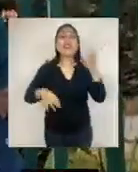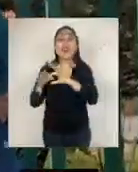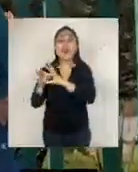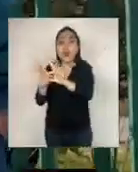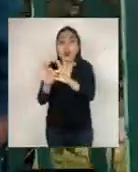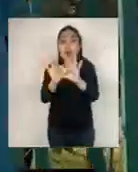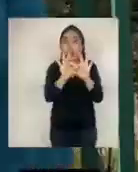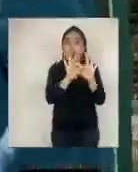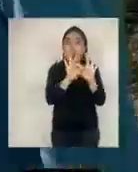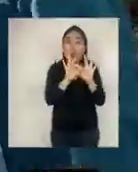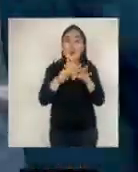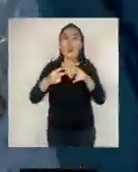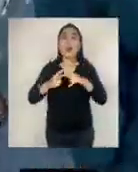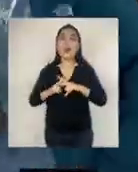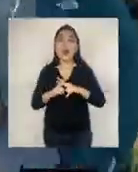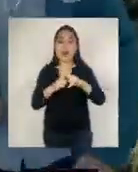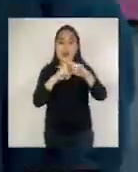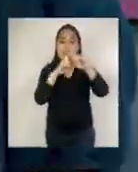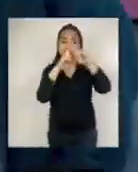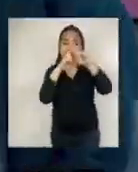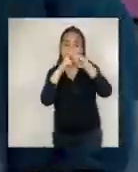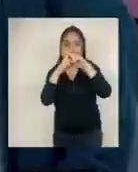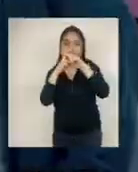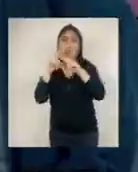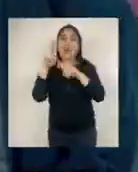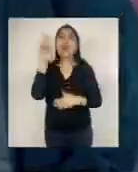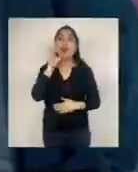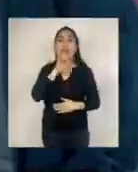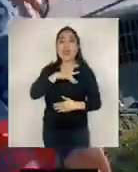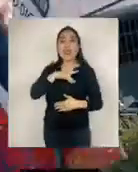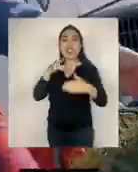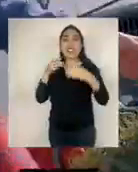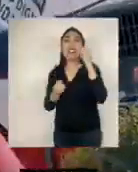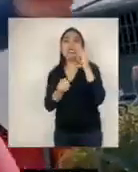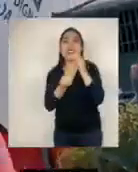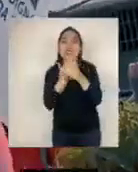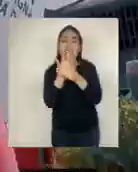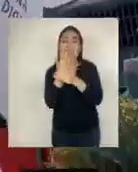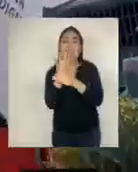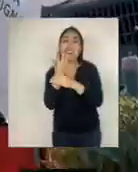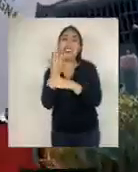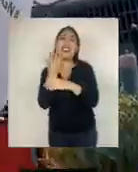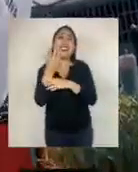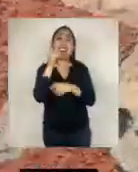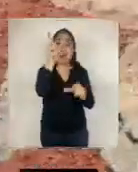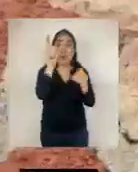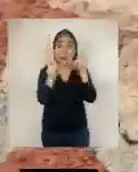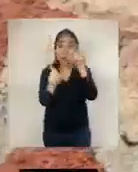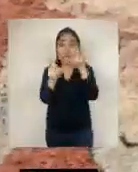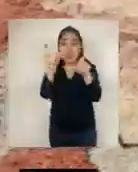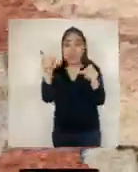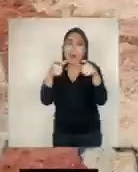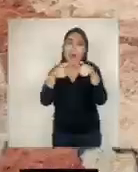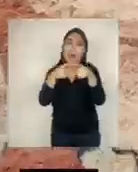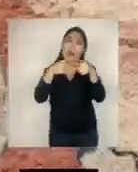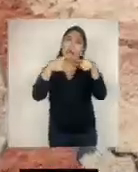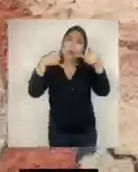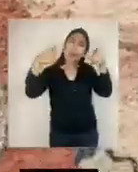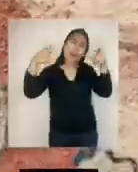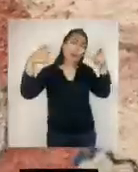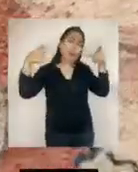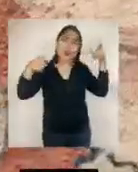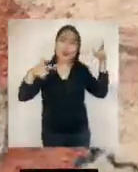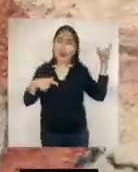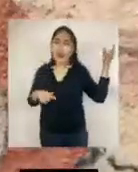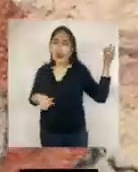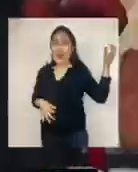pase algo. Es súper raro poner una cueca, un pedacito de una cueca. Claro. Y la décima tampoco me da. Entonces, y pensamos al final